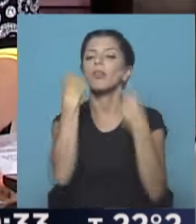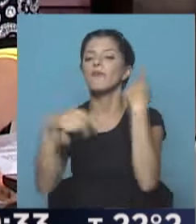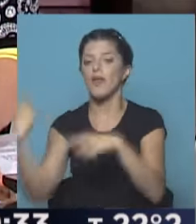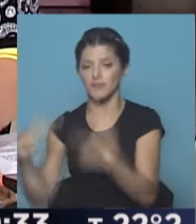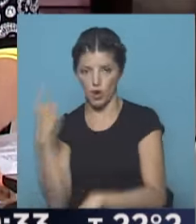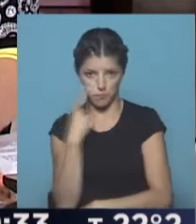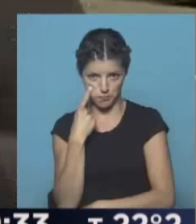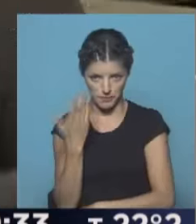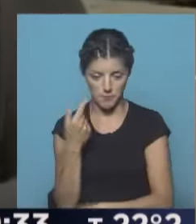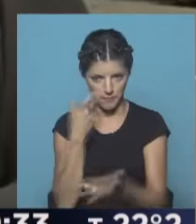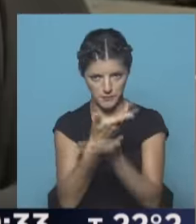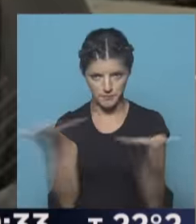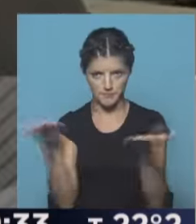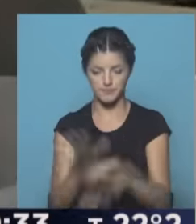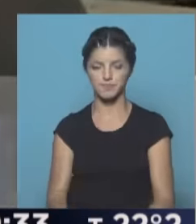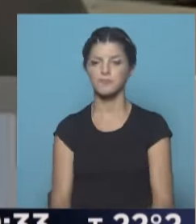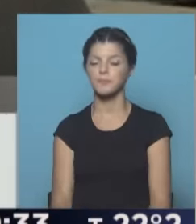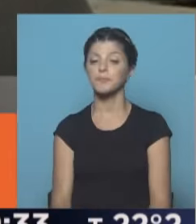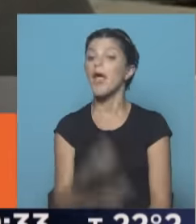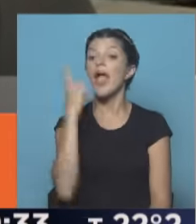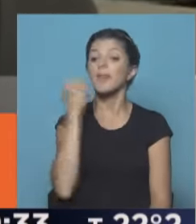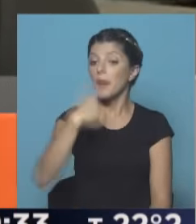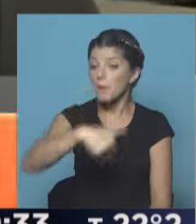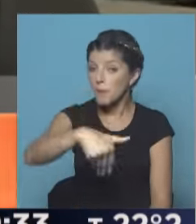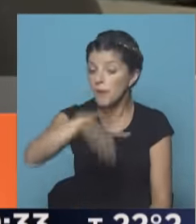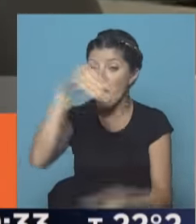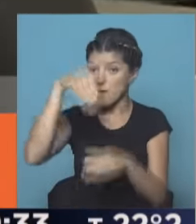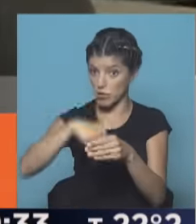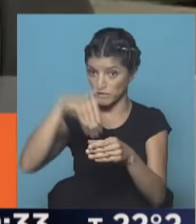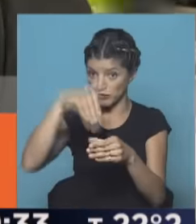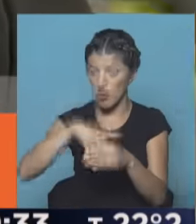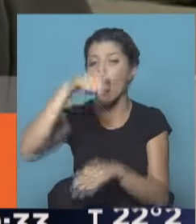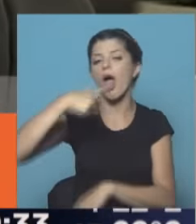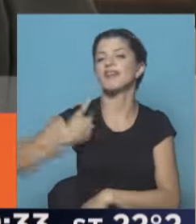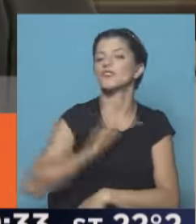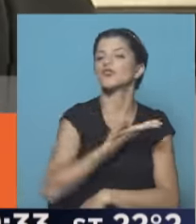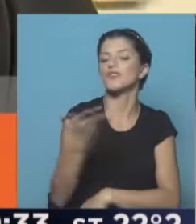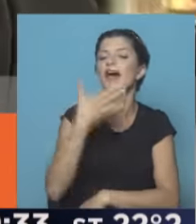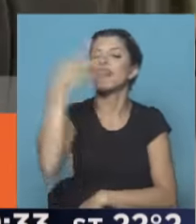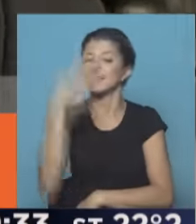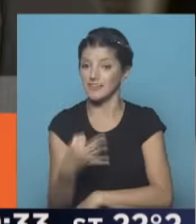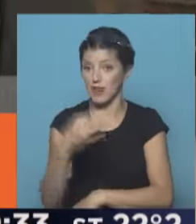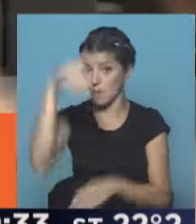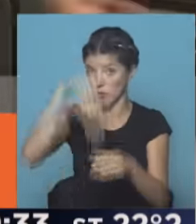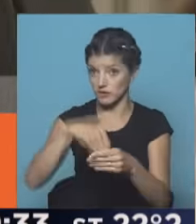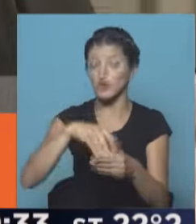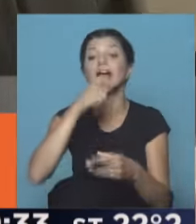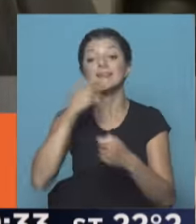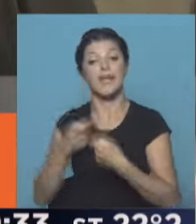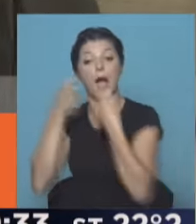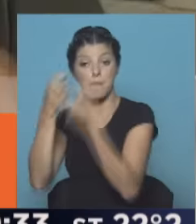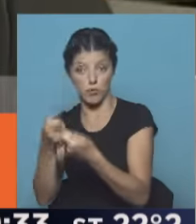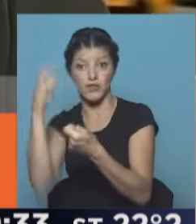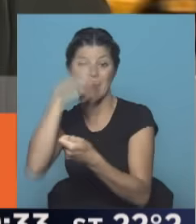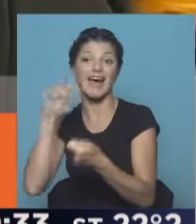común. Veamos. A pocos días de las elecciones en Estados Unidos, la sociedad decide su voto, si se lo dan a Hillary